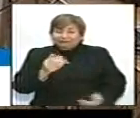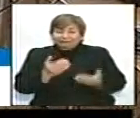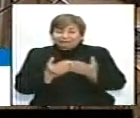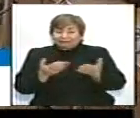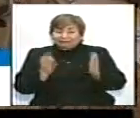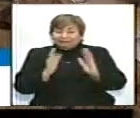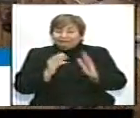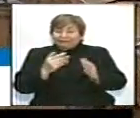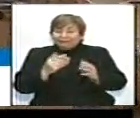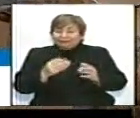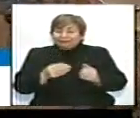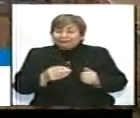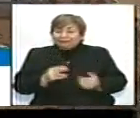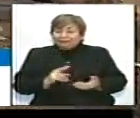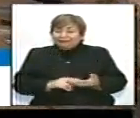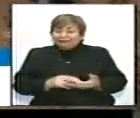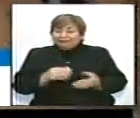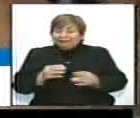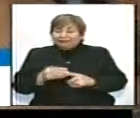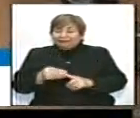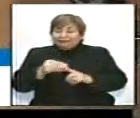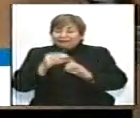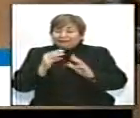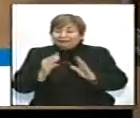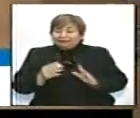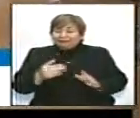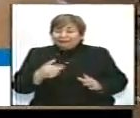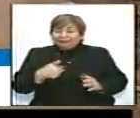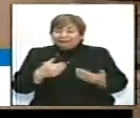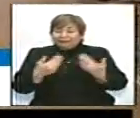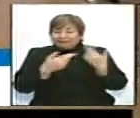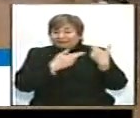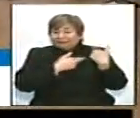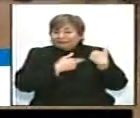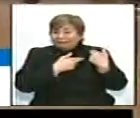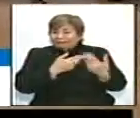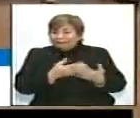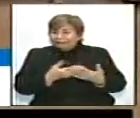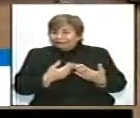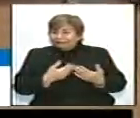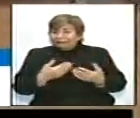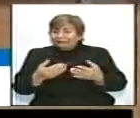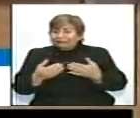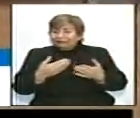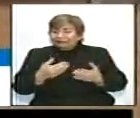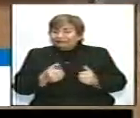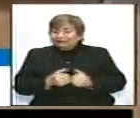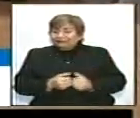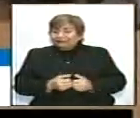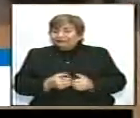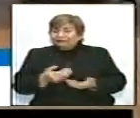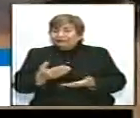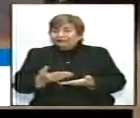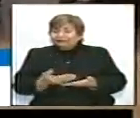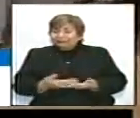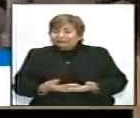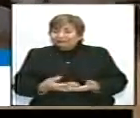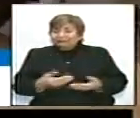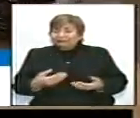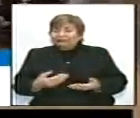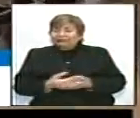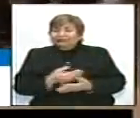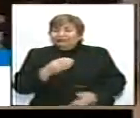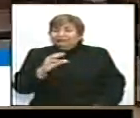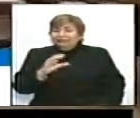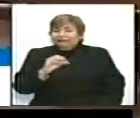Dirección General de Servicios Educativos Especializados, tiene a su cargo el tema de los convenios y el seguimiento de la implementación del modelo